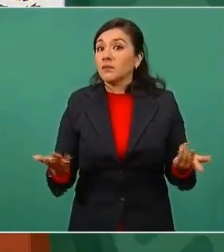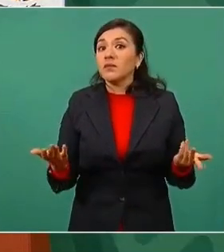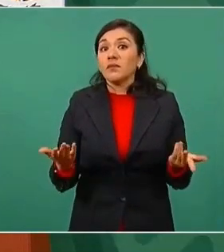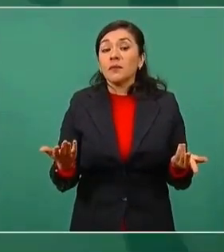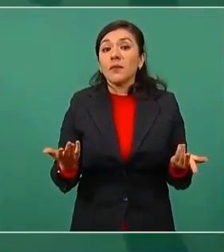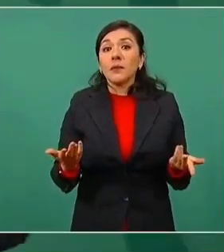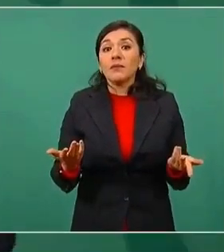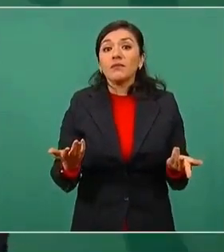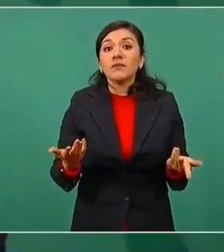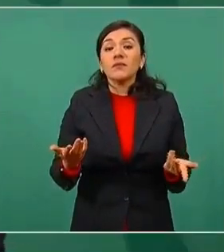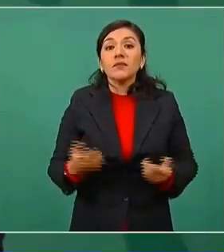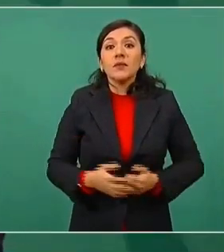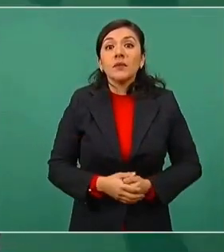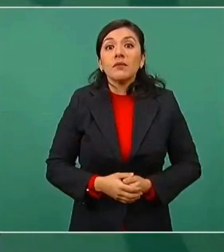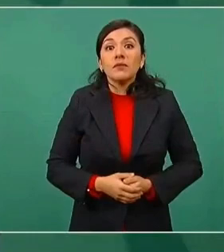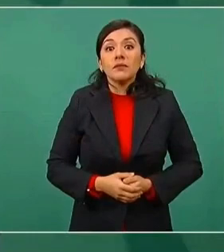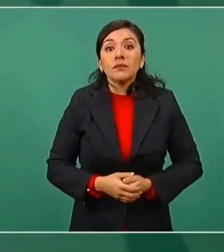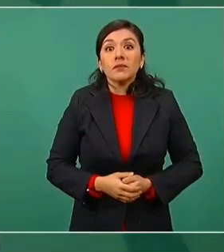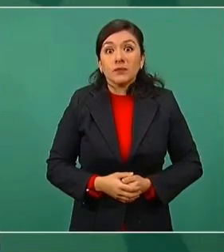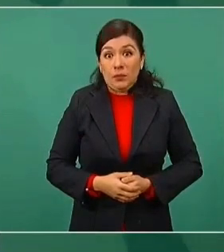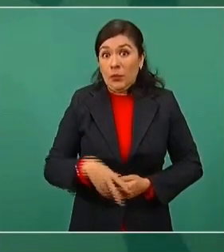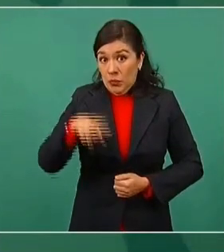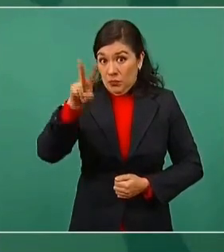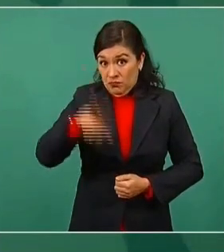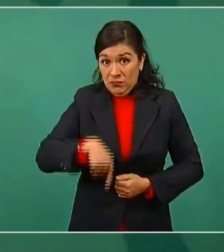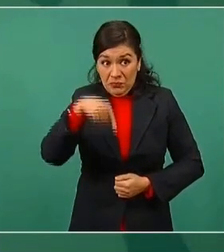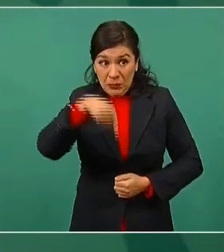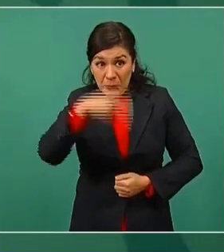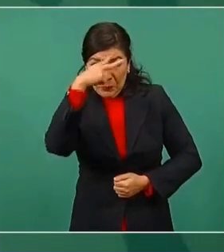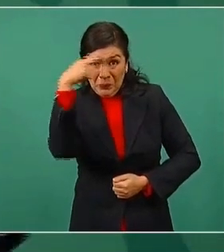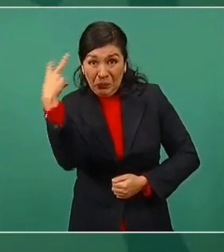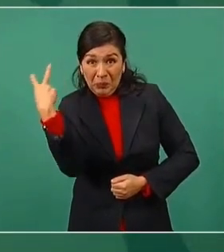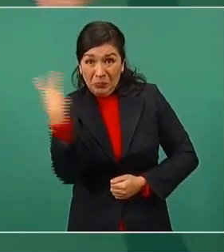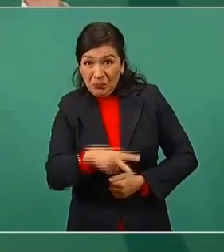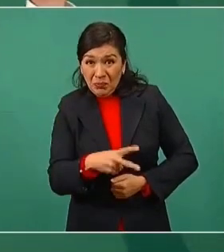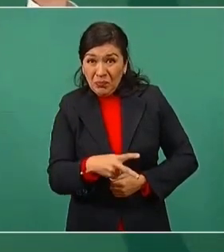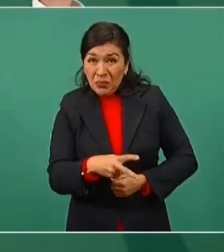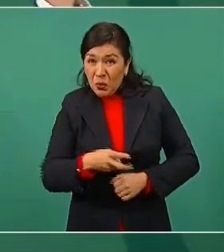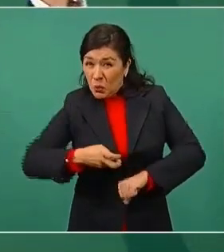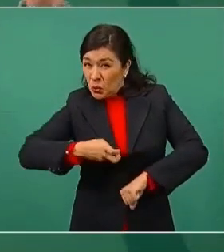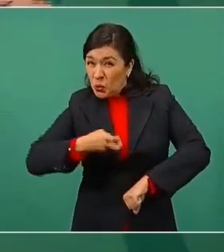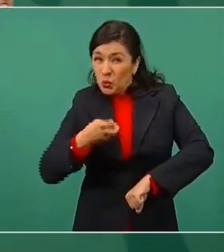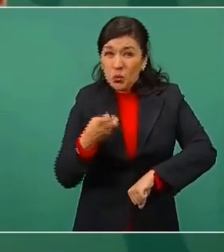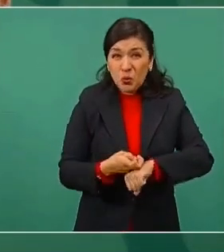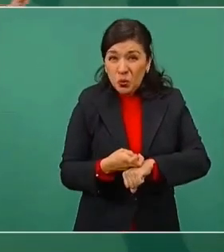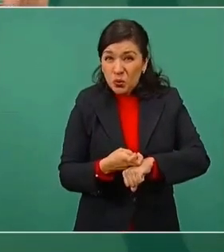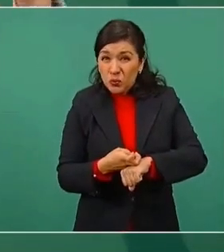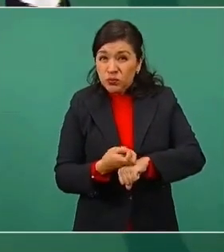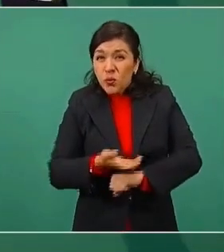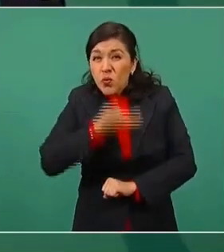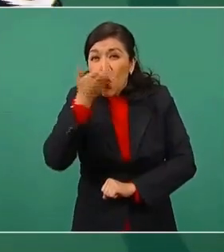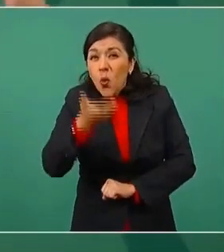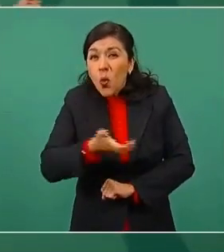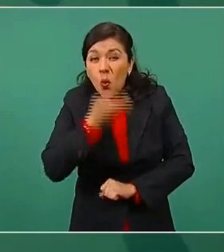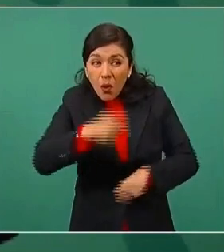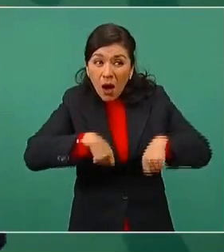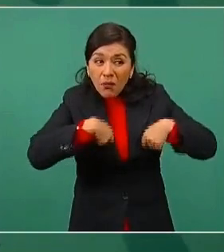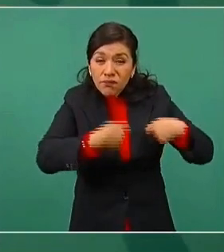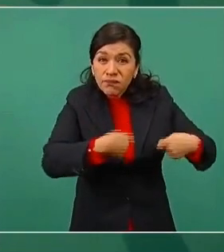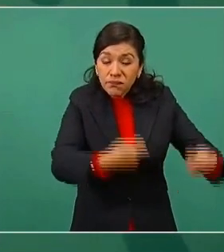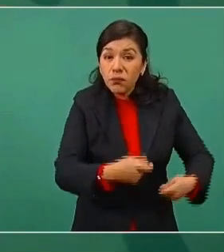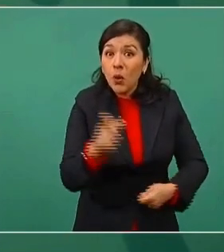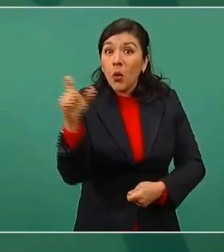Porque el conservadurismo en México, cuando se convierte en reacción, es muy